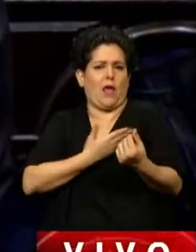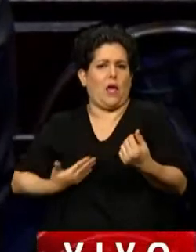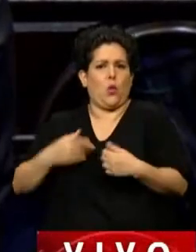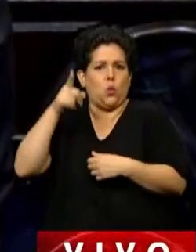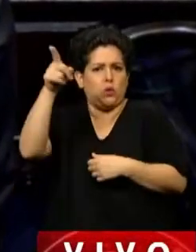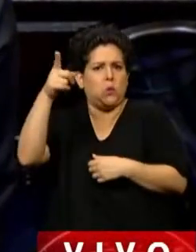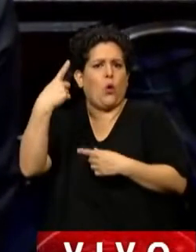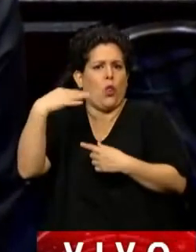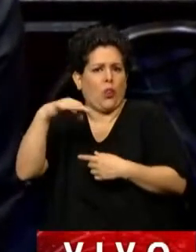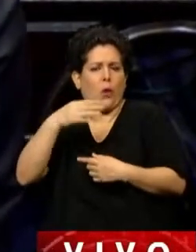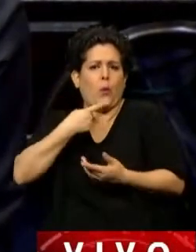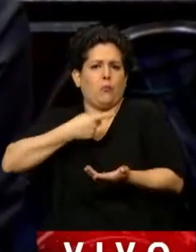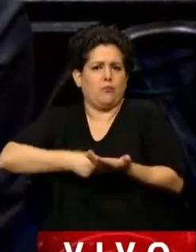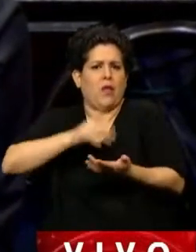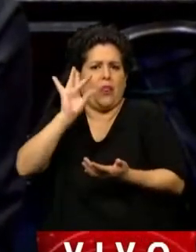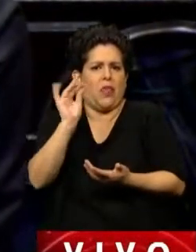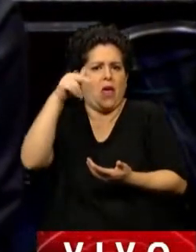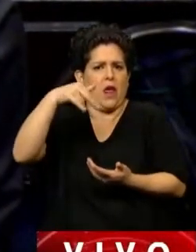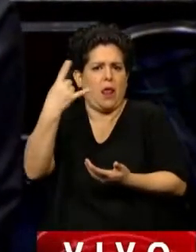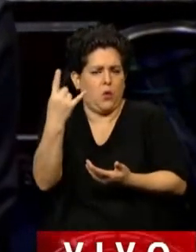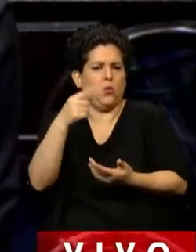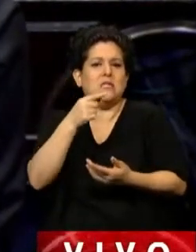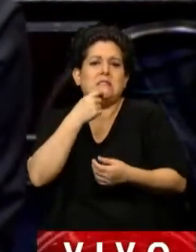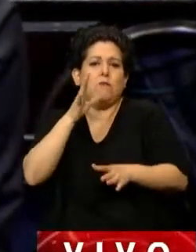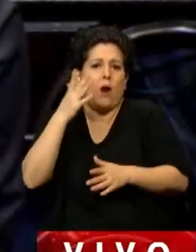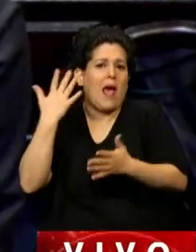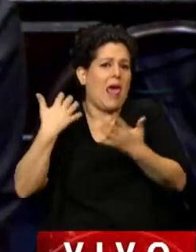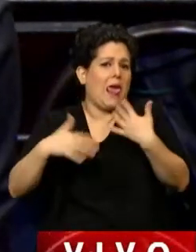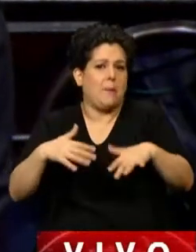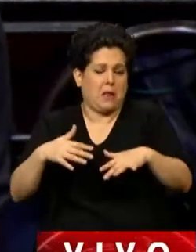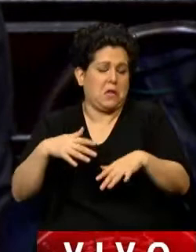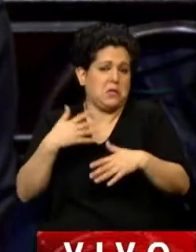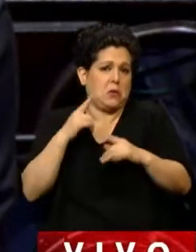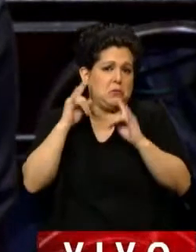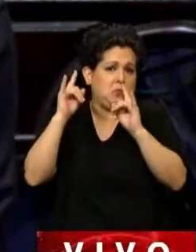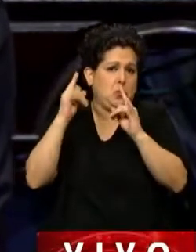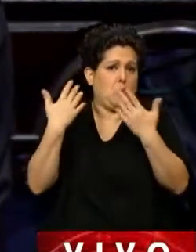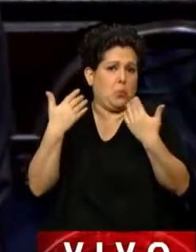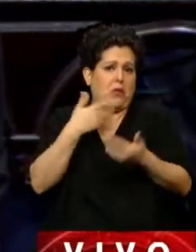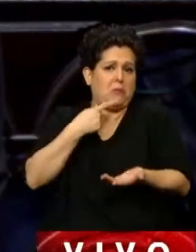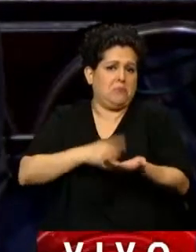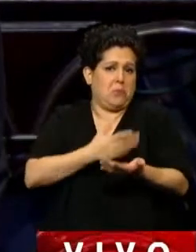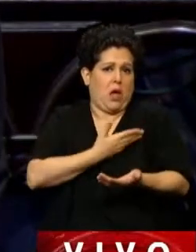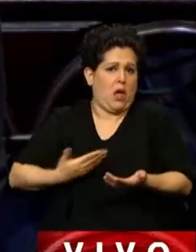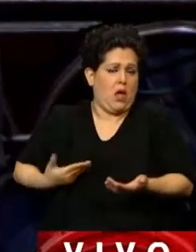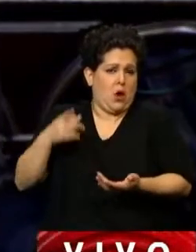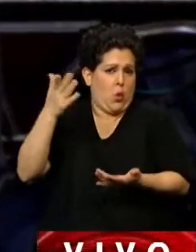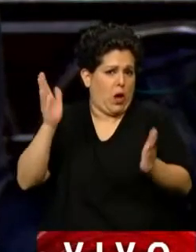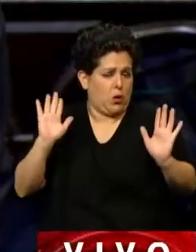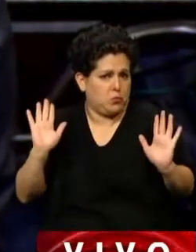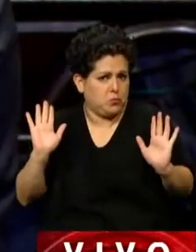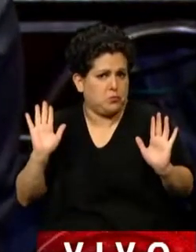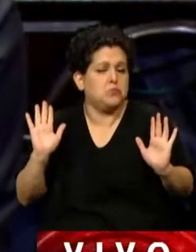urgencia. Un tema de este calibre, ¿cómo se nos ocurre poder traerlo a